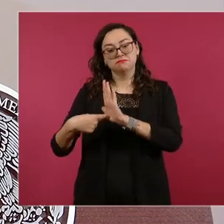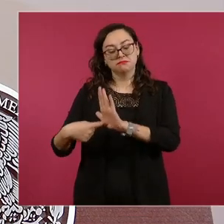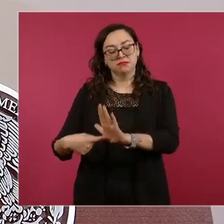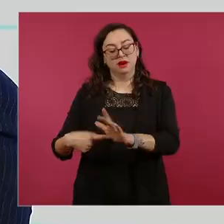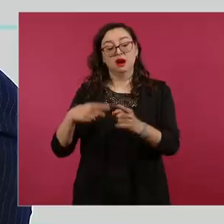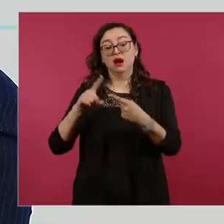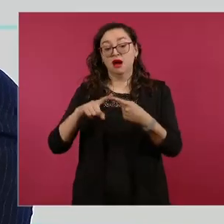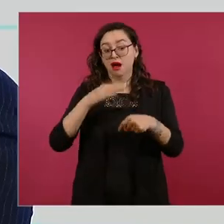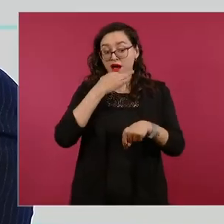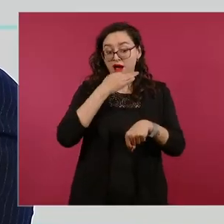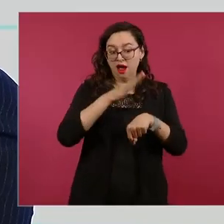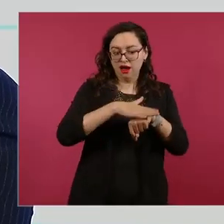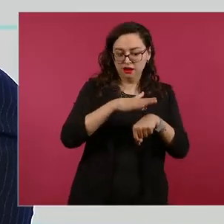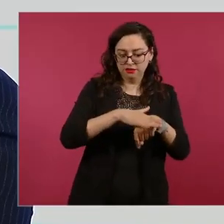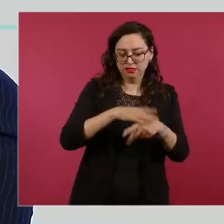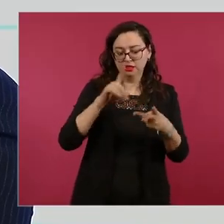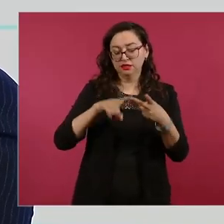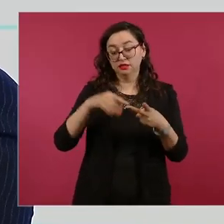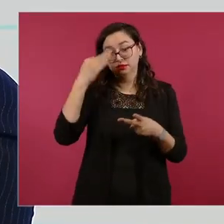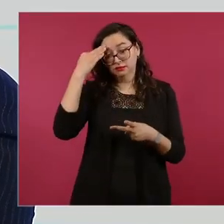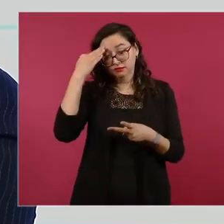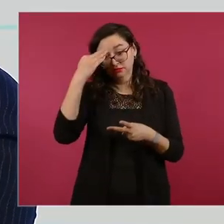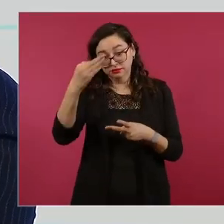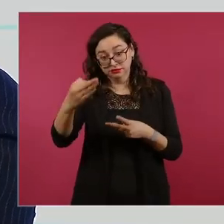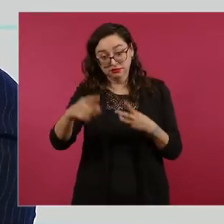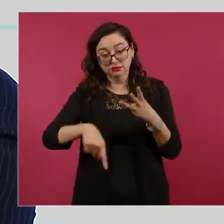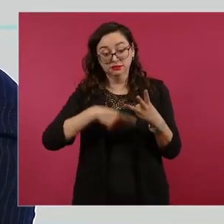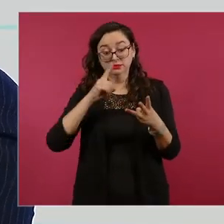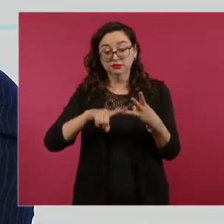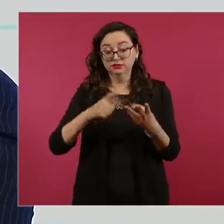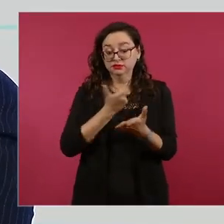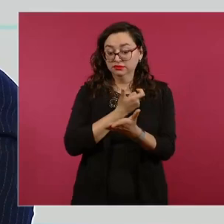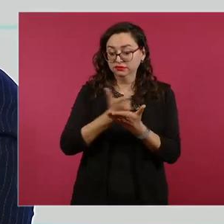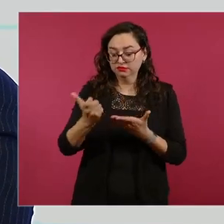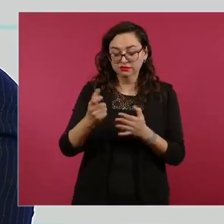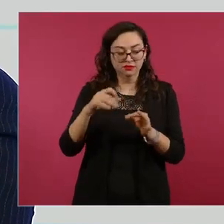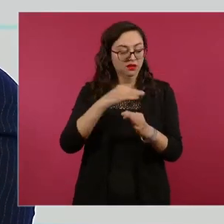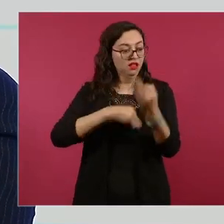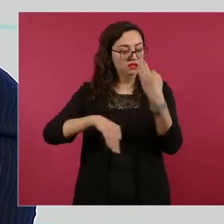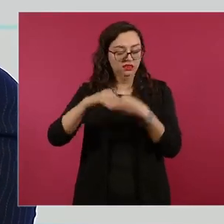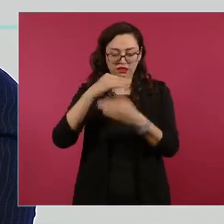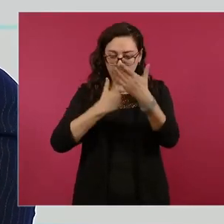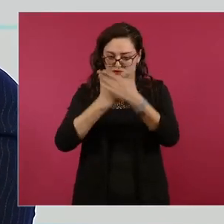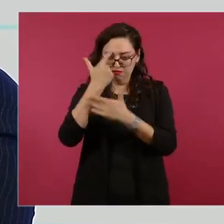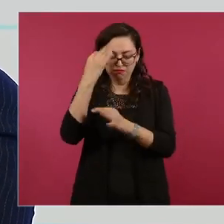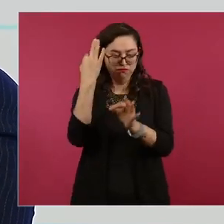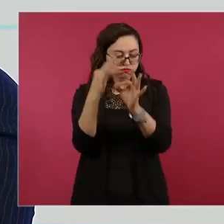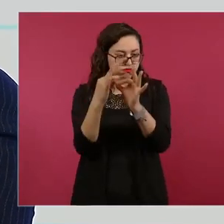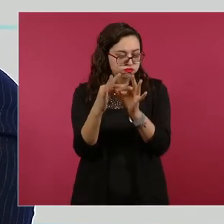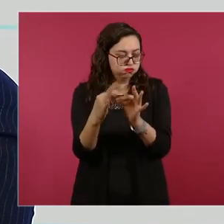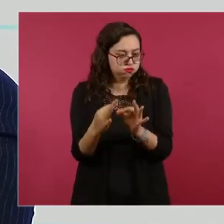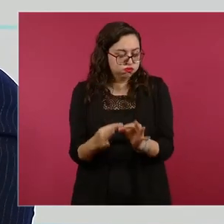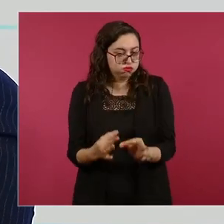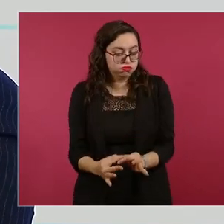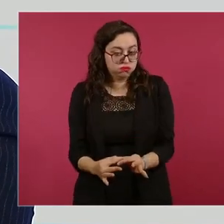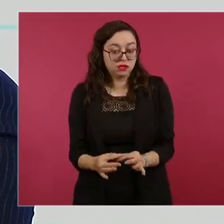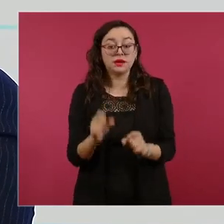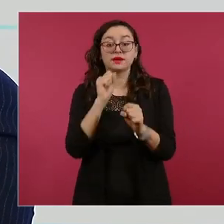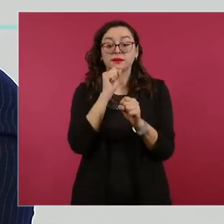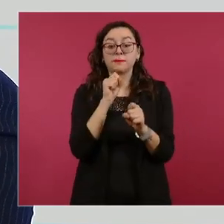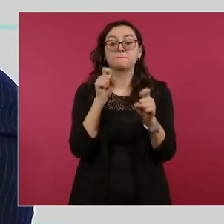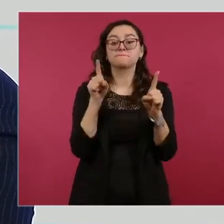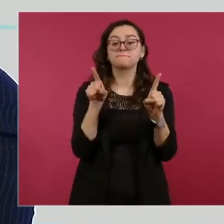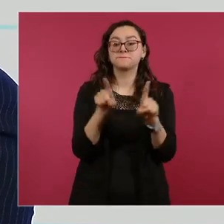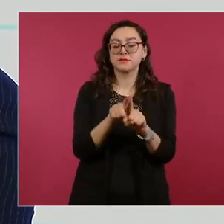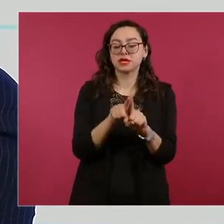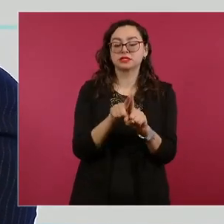fiscal se han realizado en tiempo y en forma. También tenemos que en los procedimientos y controversias que